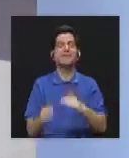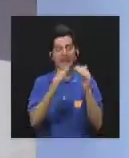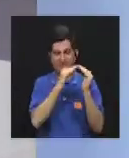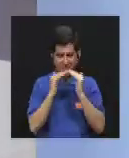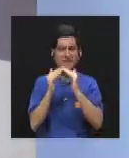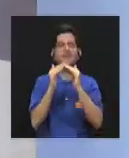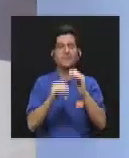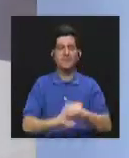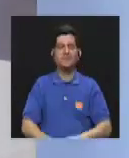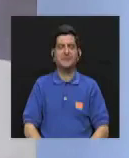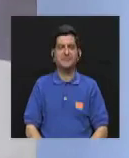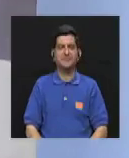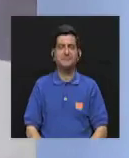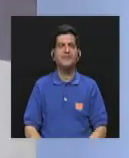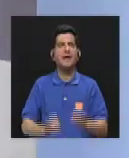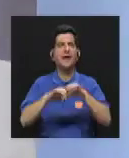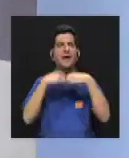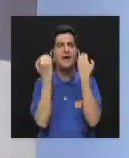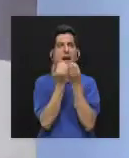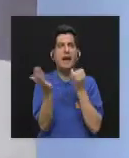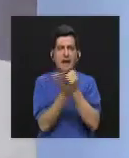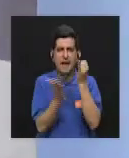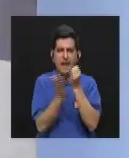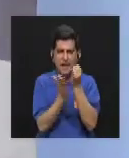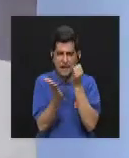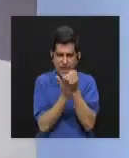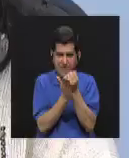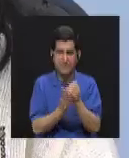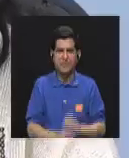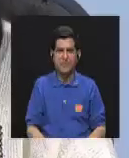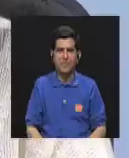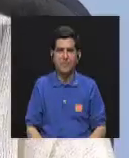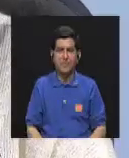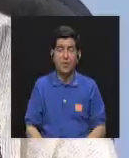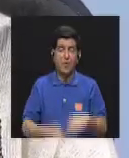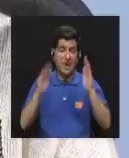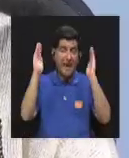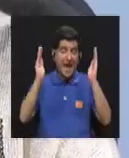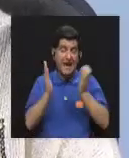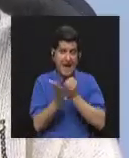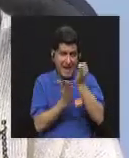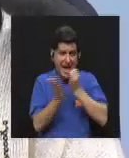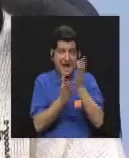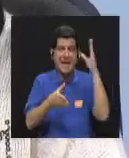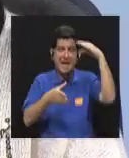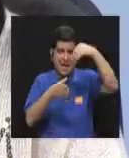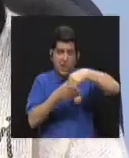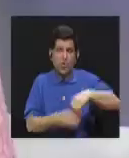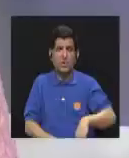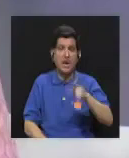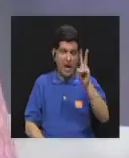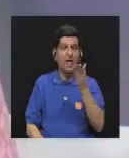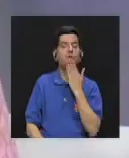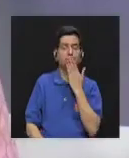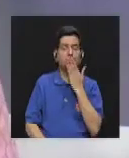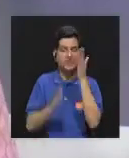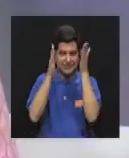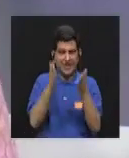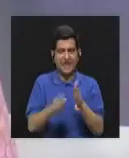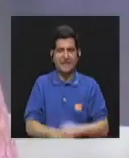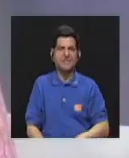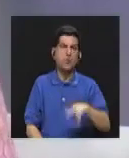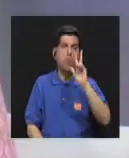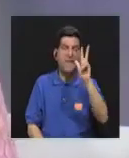parte de la comunidad. Sí, entonces, el equipo de investigación, el equipo de la gran investigación lo incluía a los dos indígenas, a los